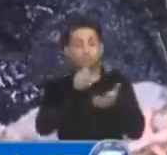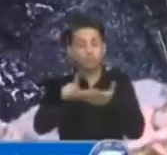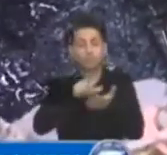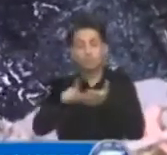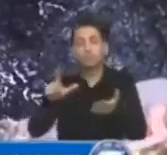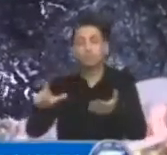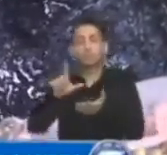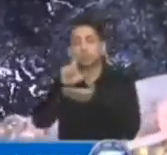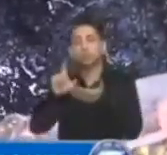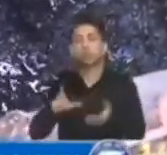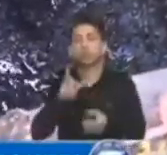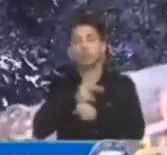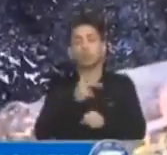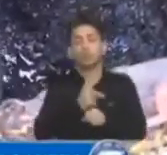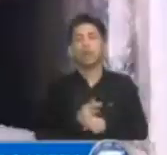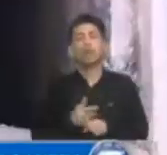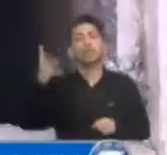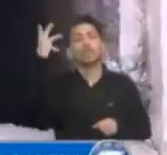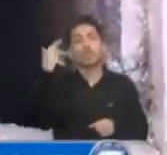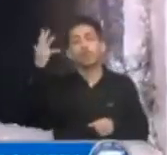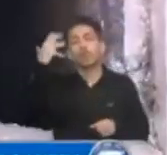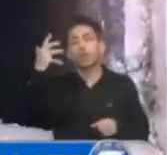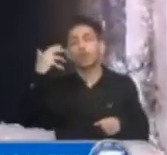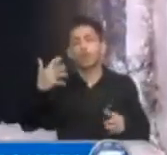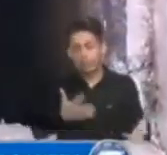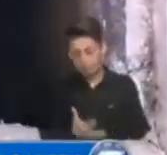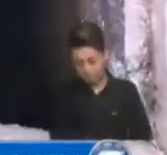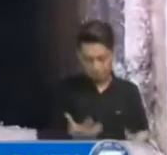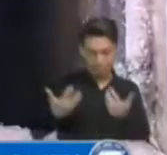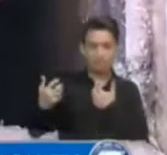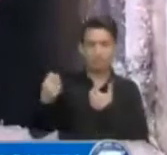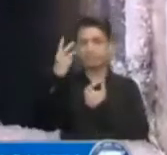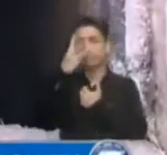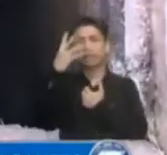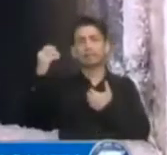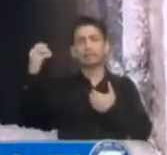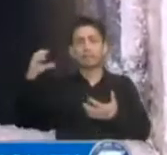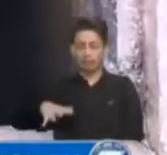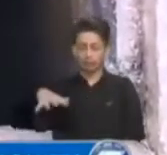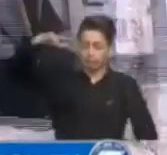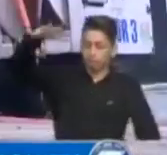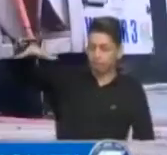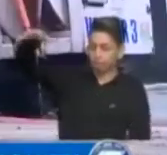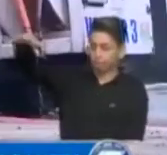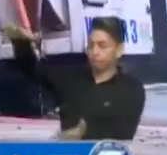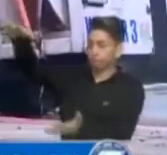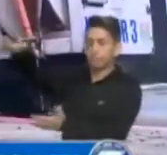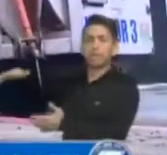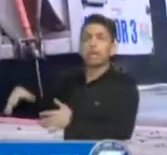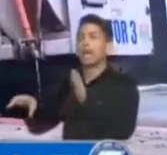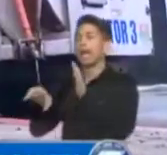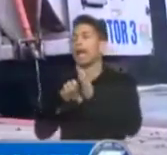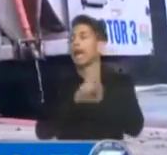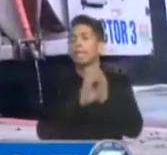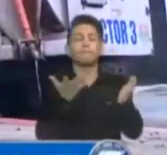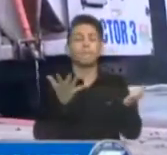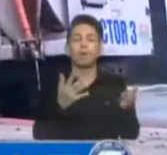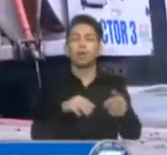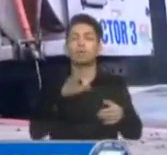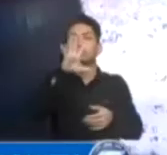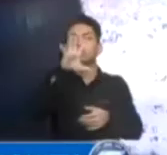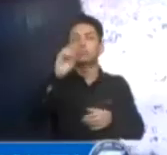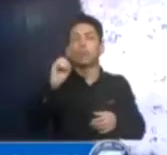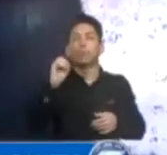de 300 toneladas de basura. Es el equivalente a 50 camiones amarillos llevando